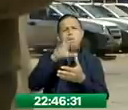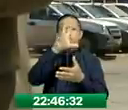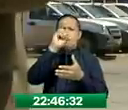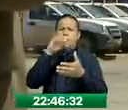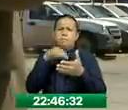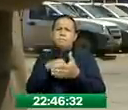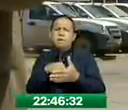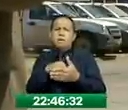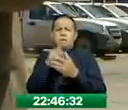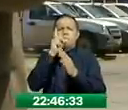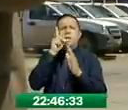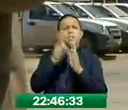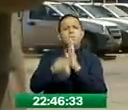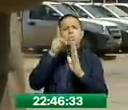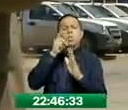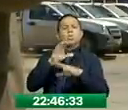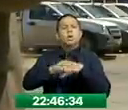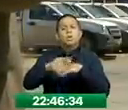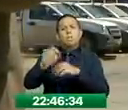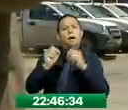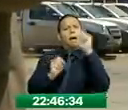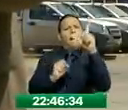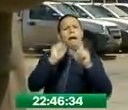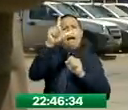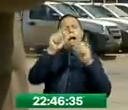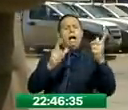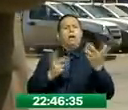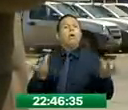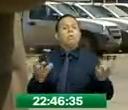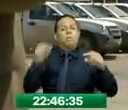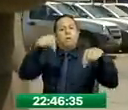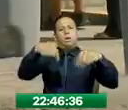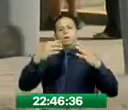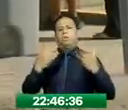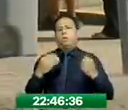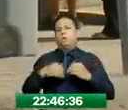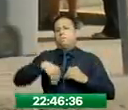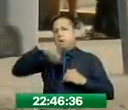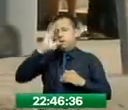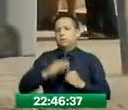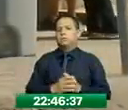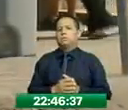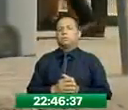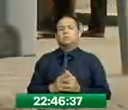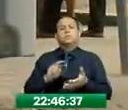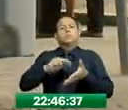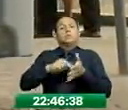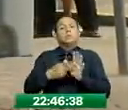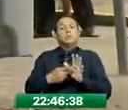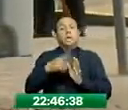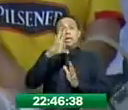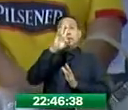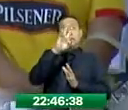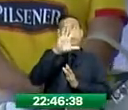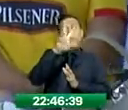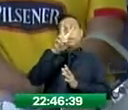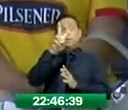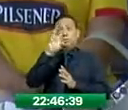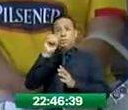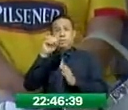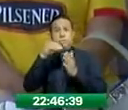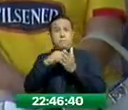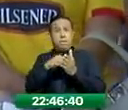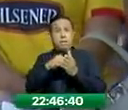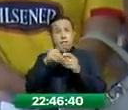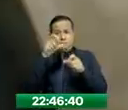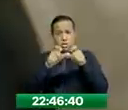el 50 por ciento corresponde a abogados del puerto principal quiere decir que de 720 mil usuarios que habitan en